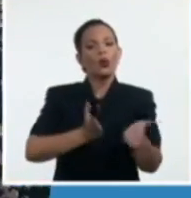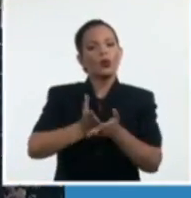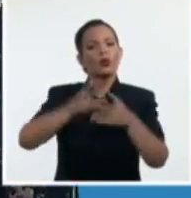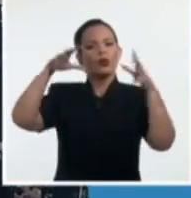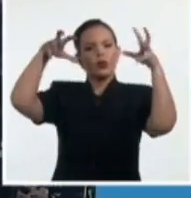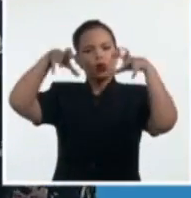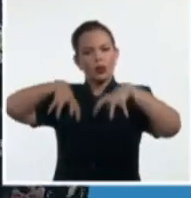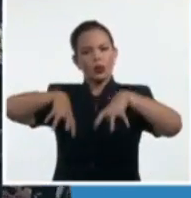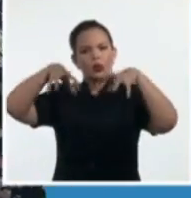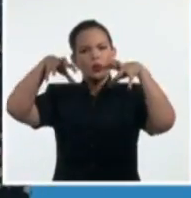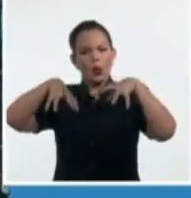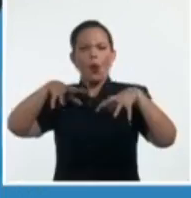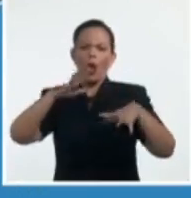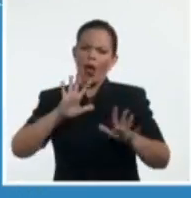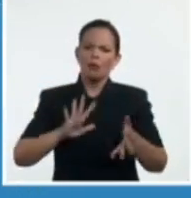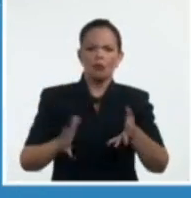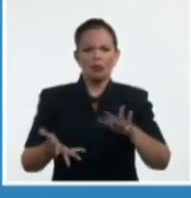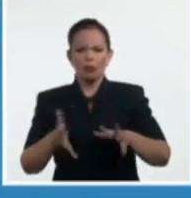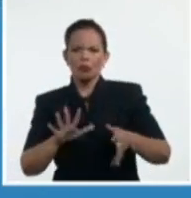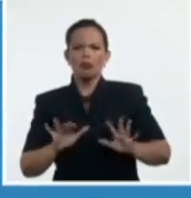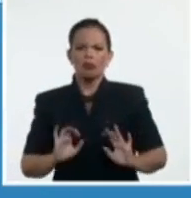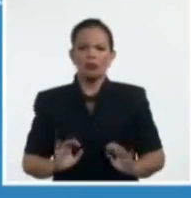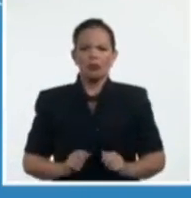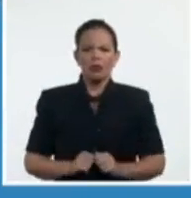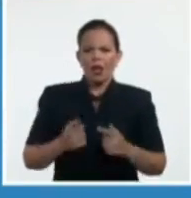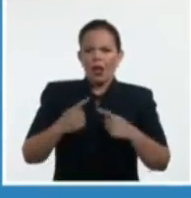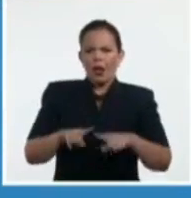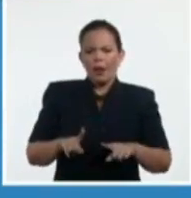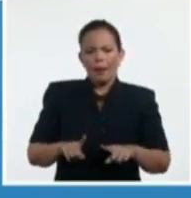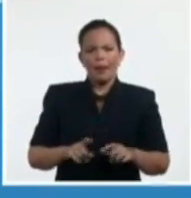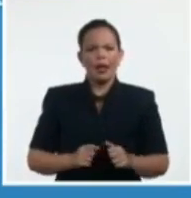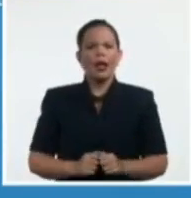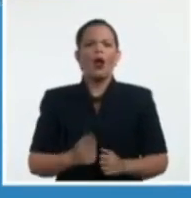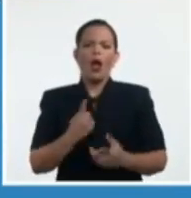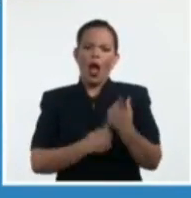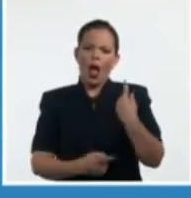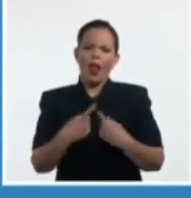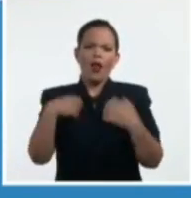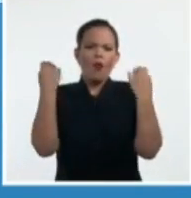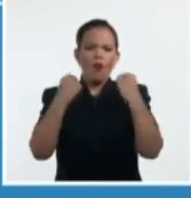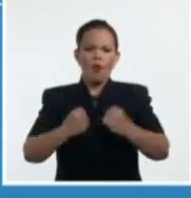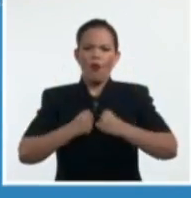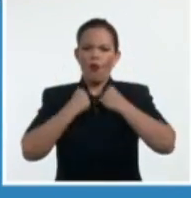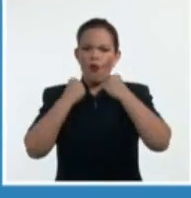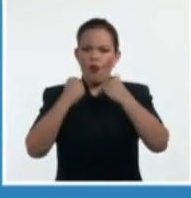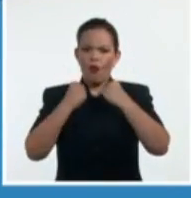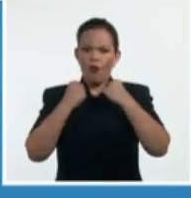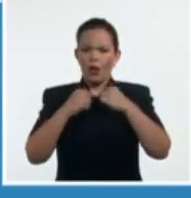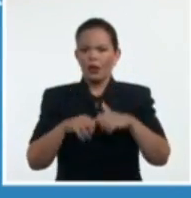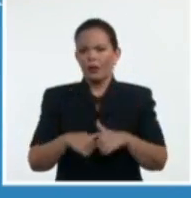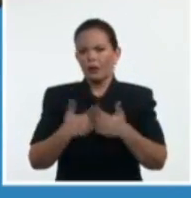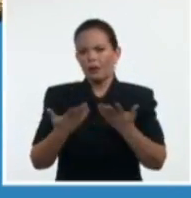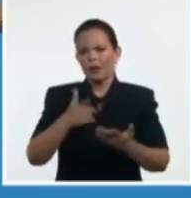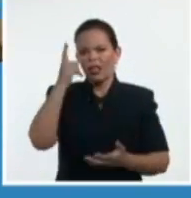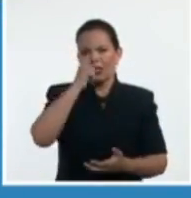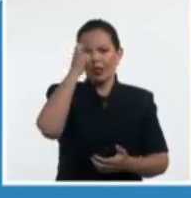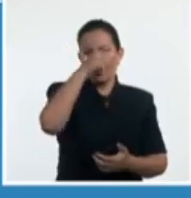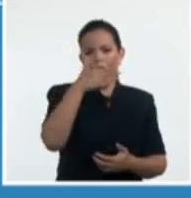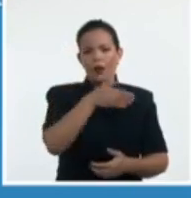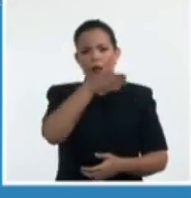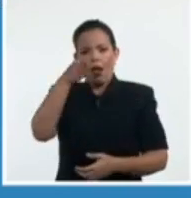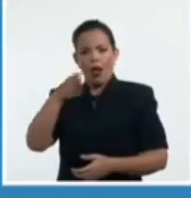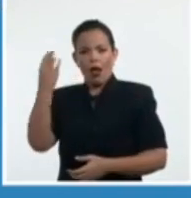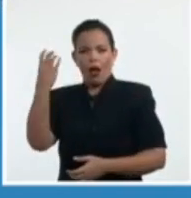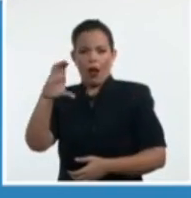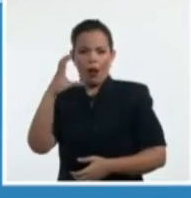de forma ocasional en gran parte del territorio, pero esas lluvias pueden llegar a ser fuertes, sobre todo en las inmediaciones desde Ciego de Ávila y Camagüey hasta